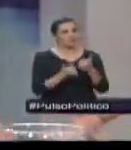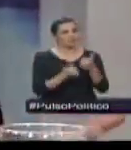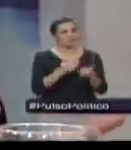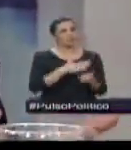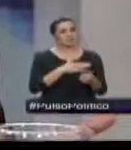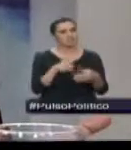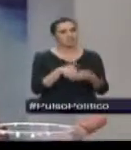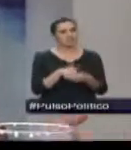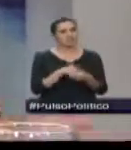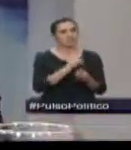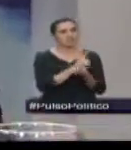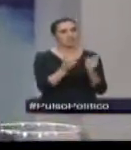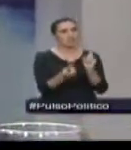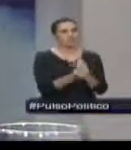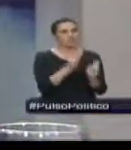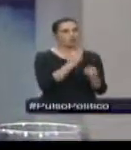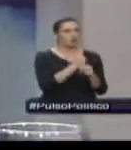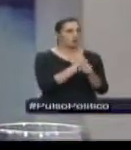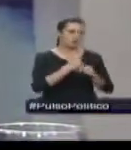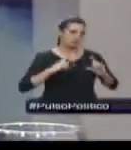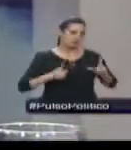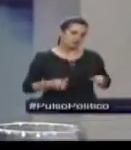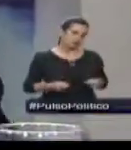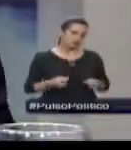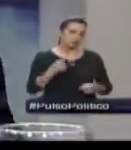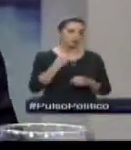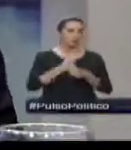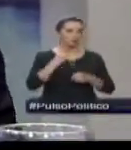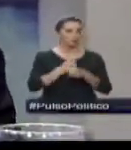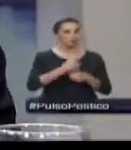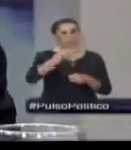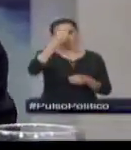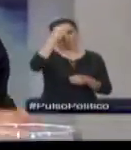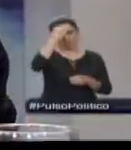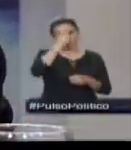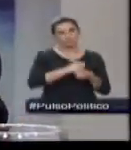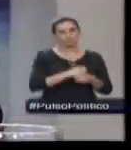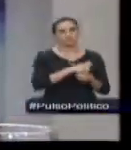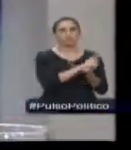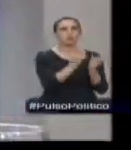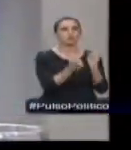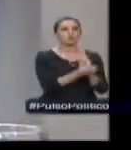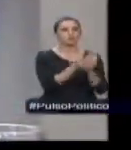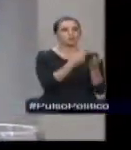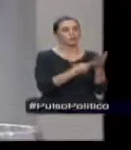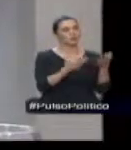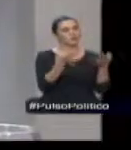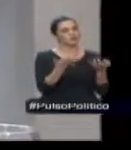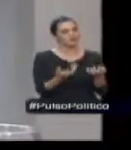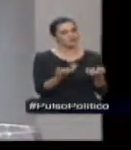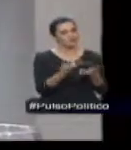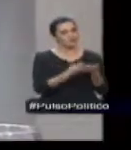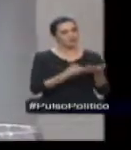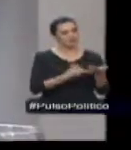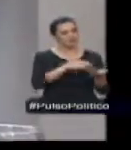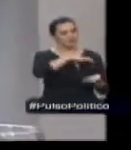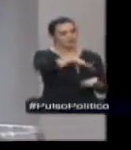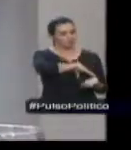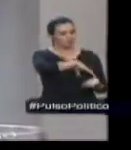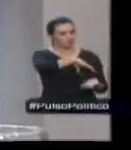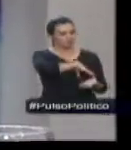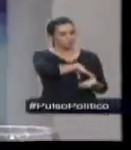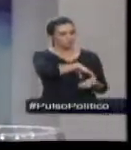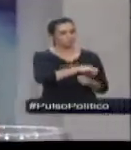obras en materia de salud obras en materia en definitiva de educación la enmienda lo que trata es que los gobiernos autónomos